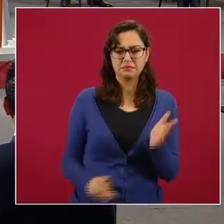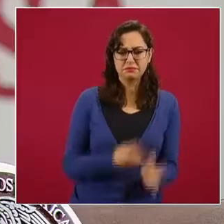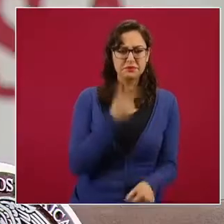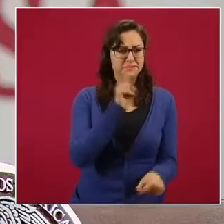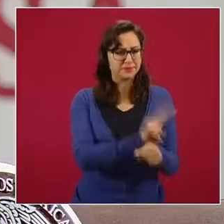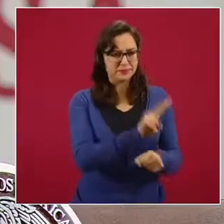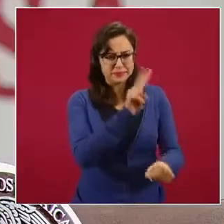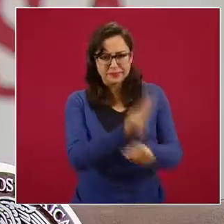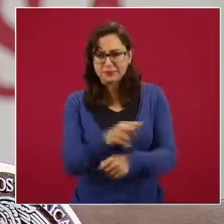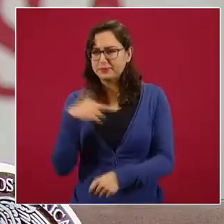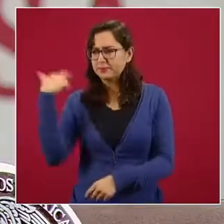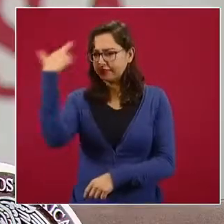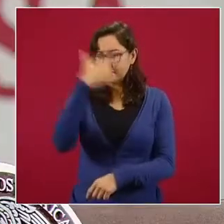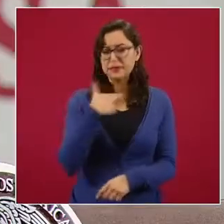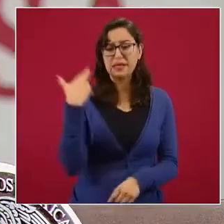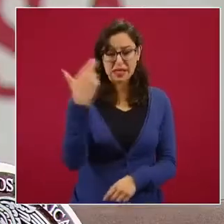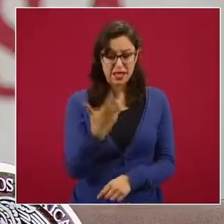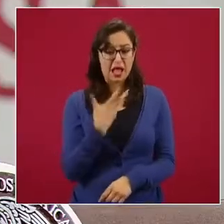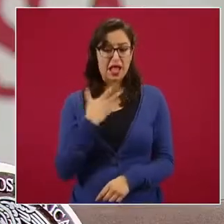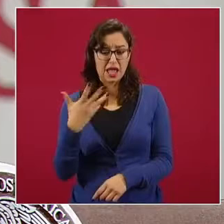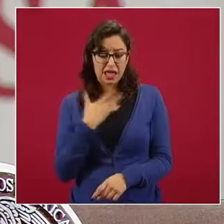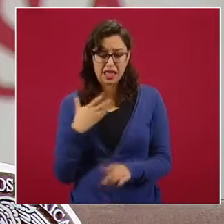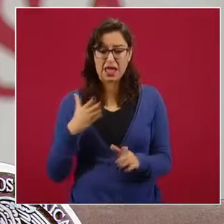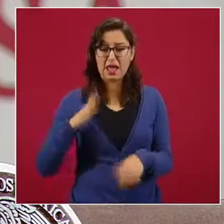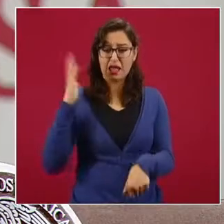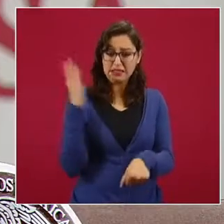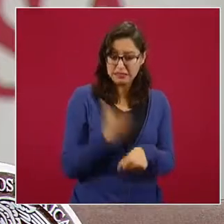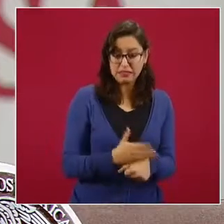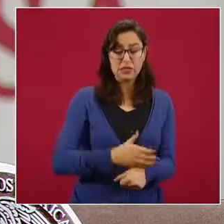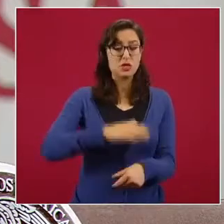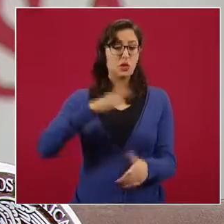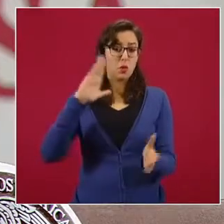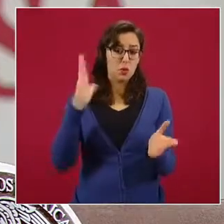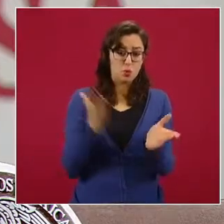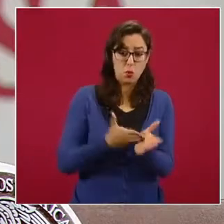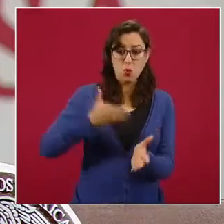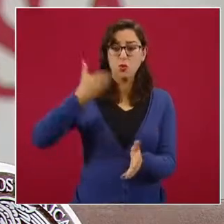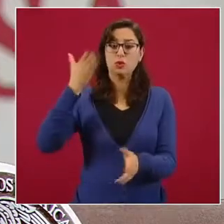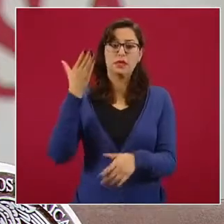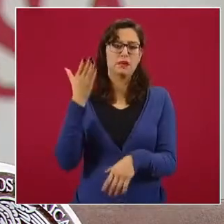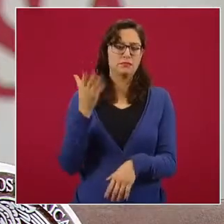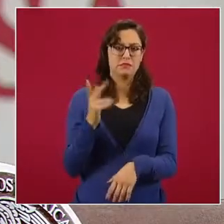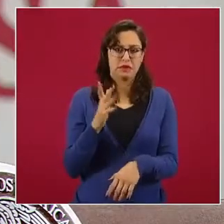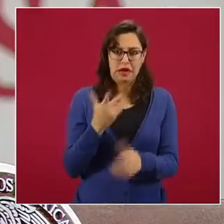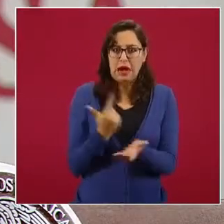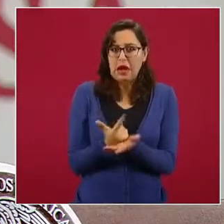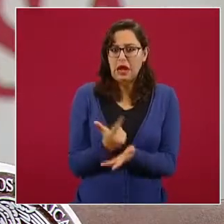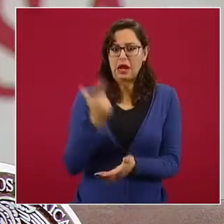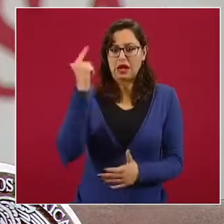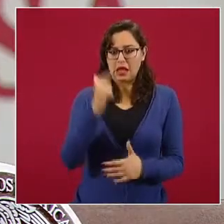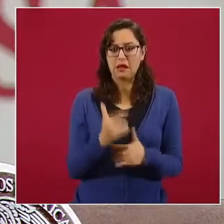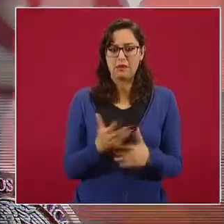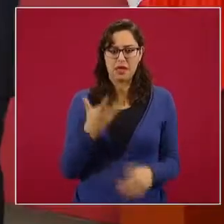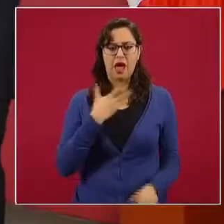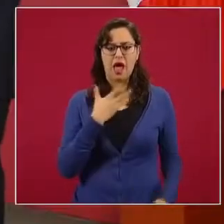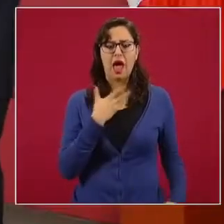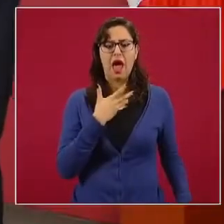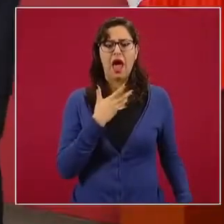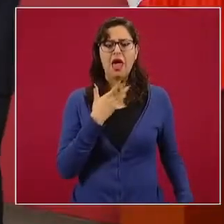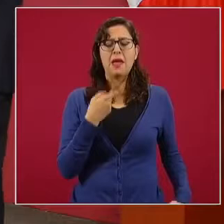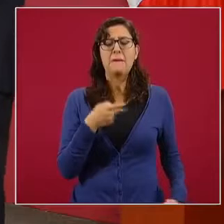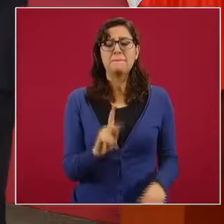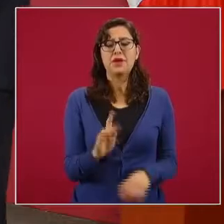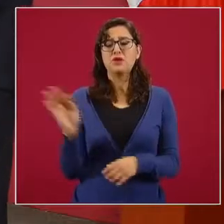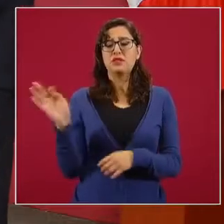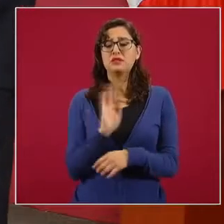sanciones y procedimientos tanto administrativos como penales en curso, pero quizá lo más importante es